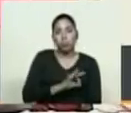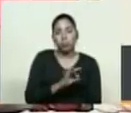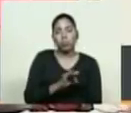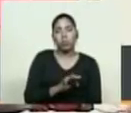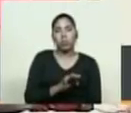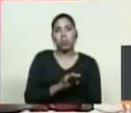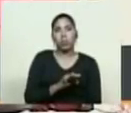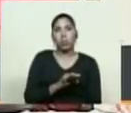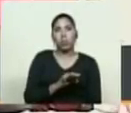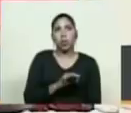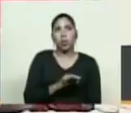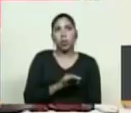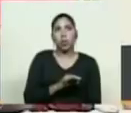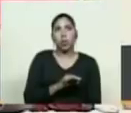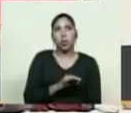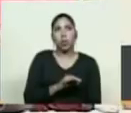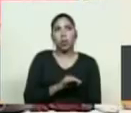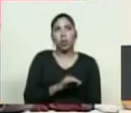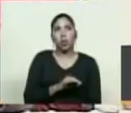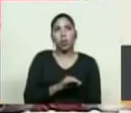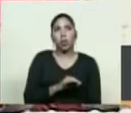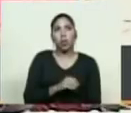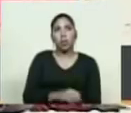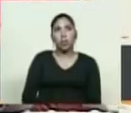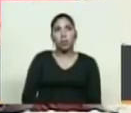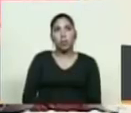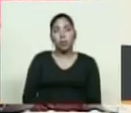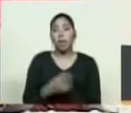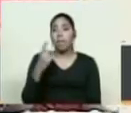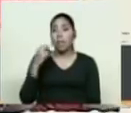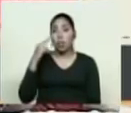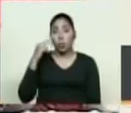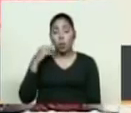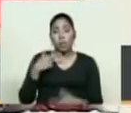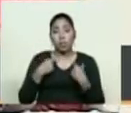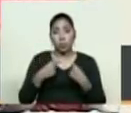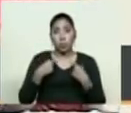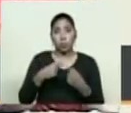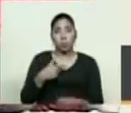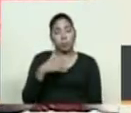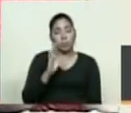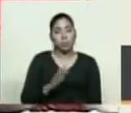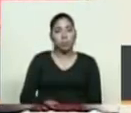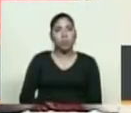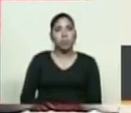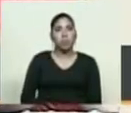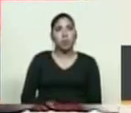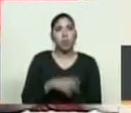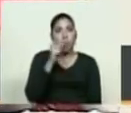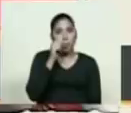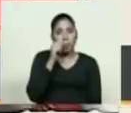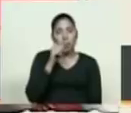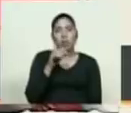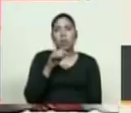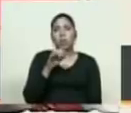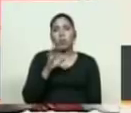55,89%, eso que no fue Aristóbulo todavía, hombres y 43,52%